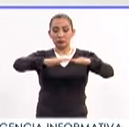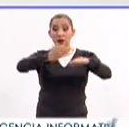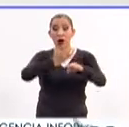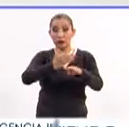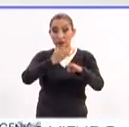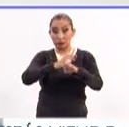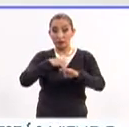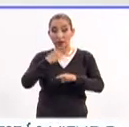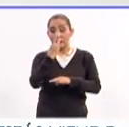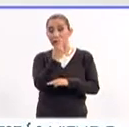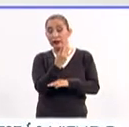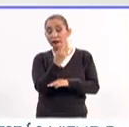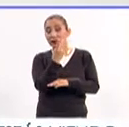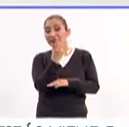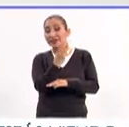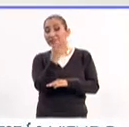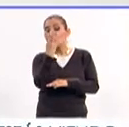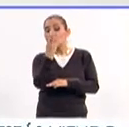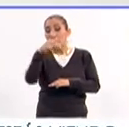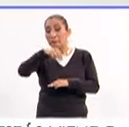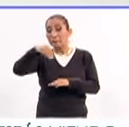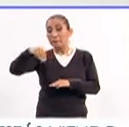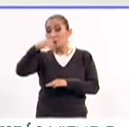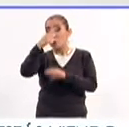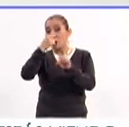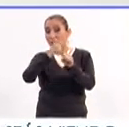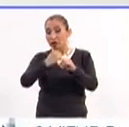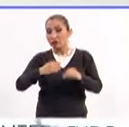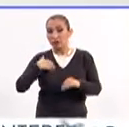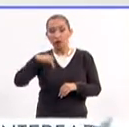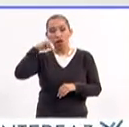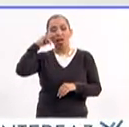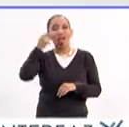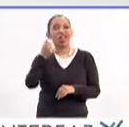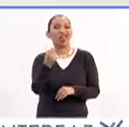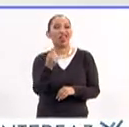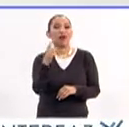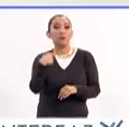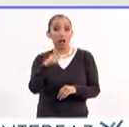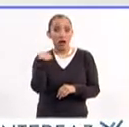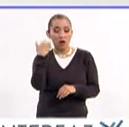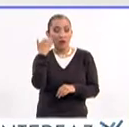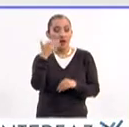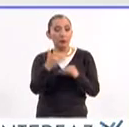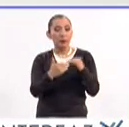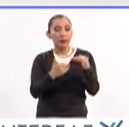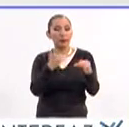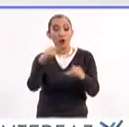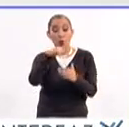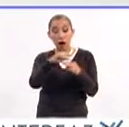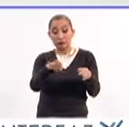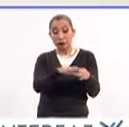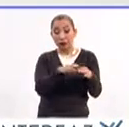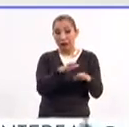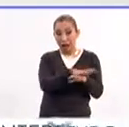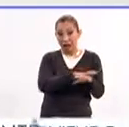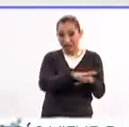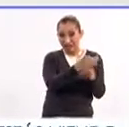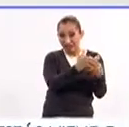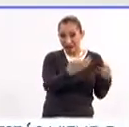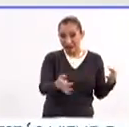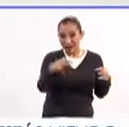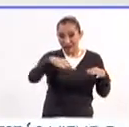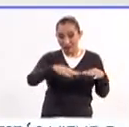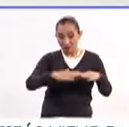está subiendo entre 3 y 4 milímetros por año. No parece mucho, pero a lo largo del tiempo y en las zonas costeras que son bajas, ese